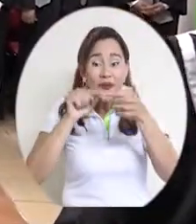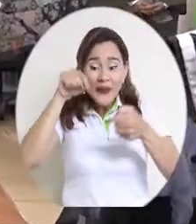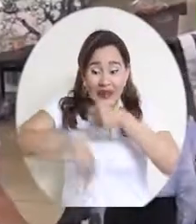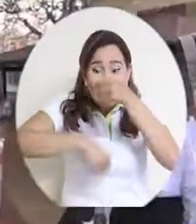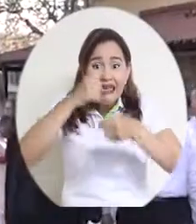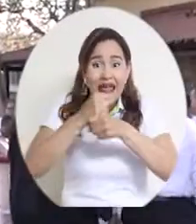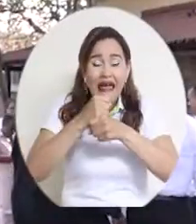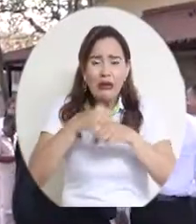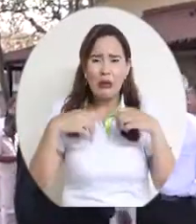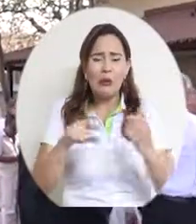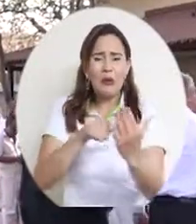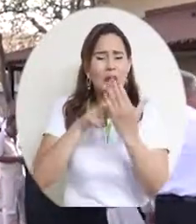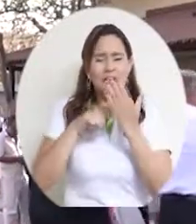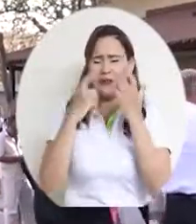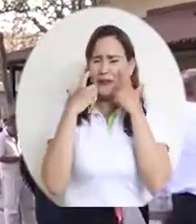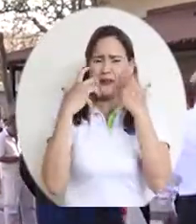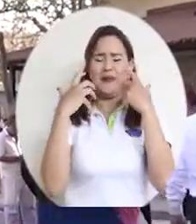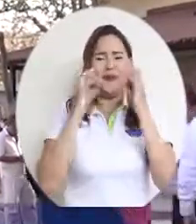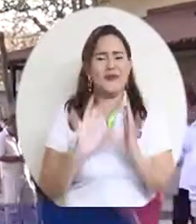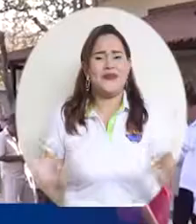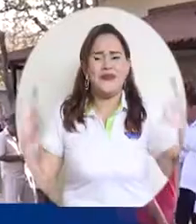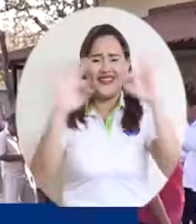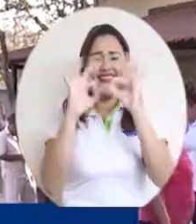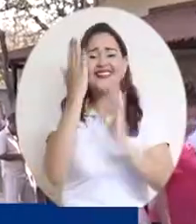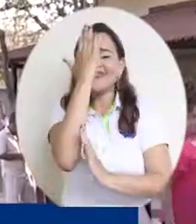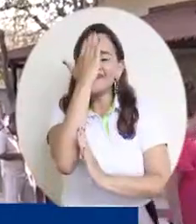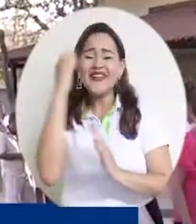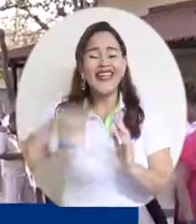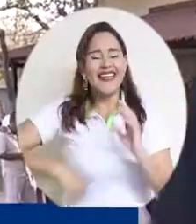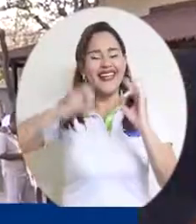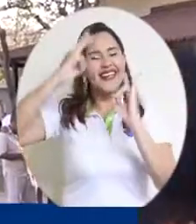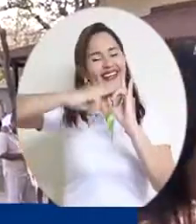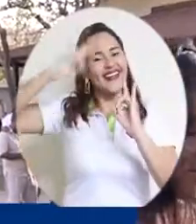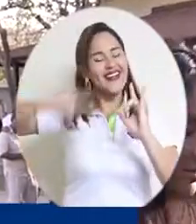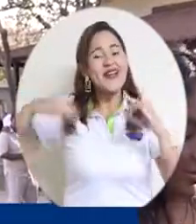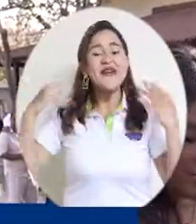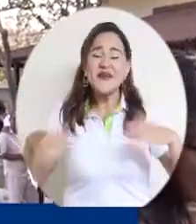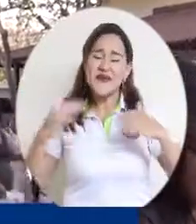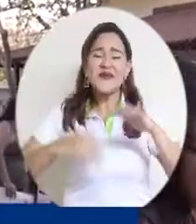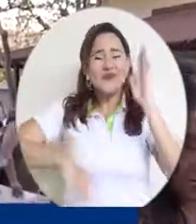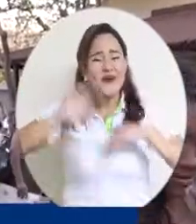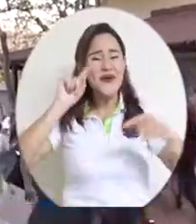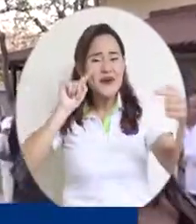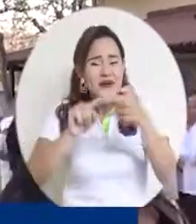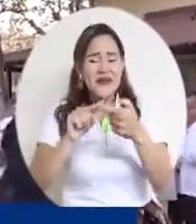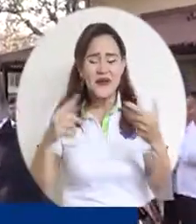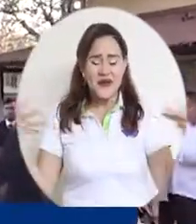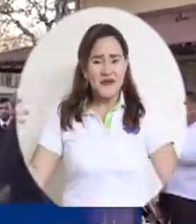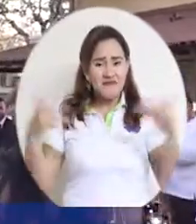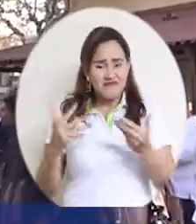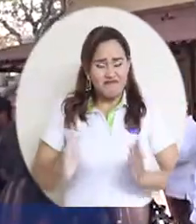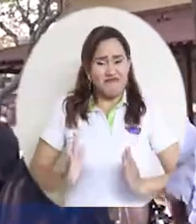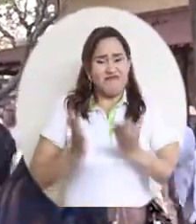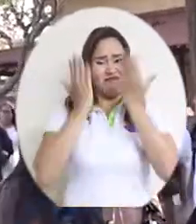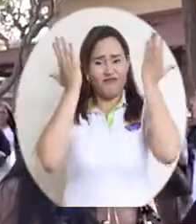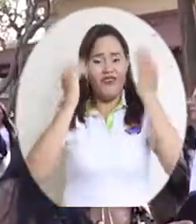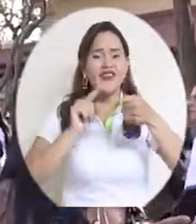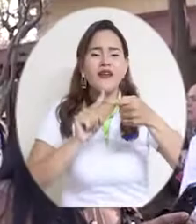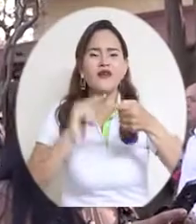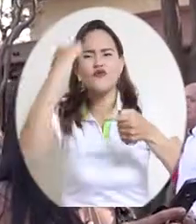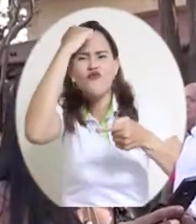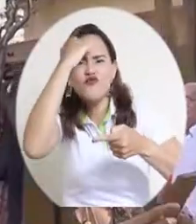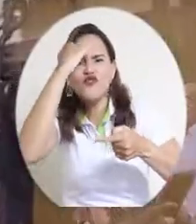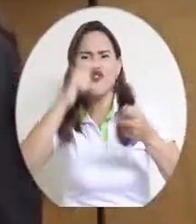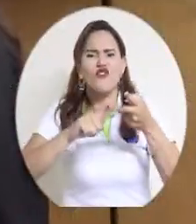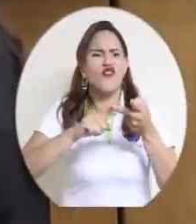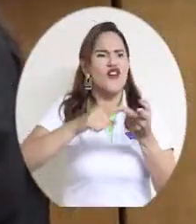en este año ha sido importante. Creo que la universidad tiene un gran aporte de sus